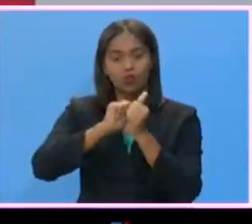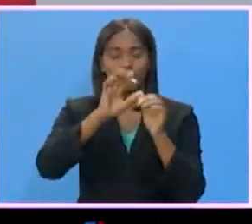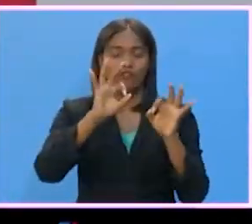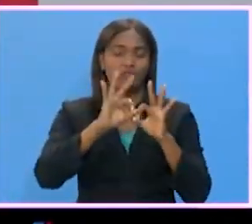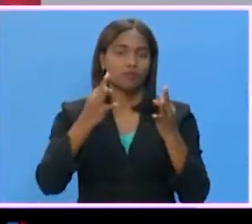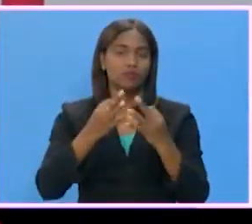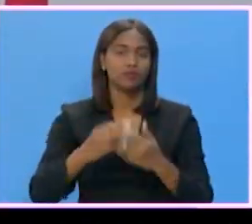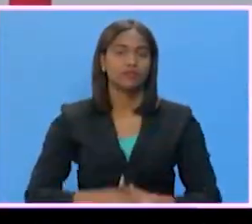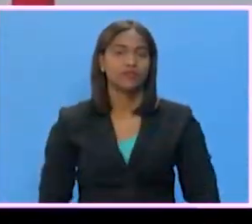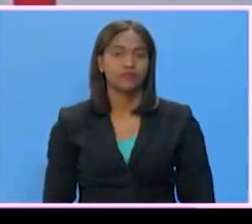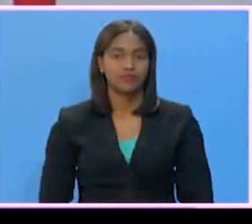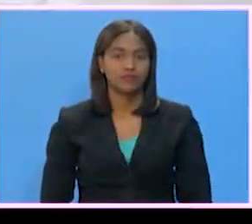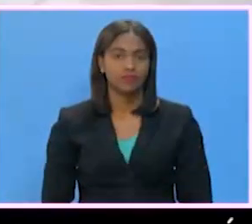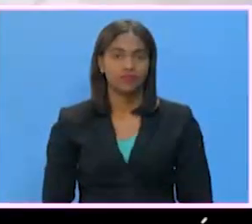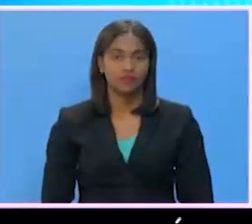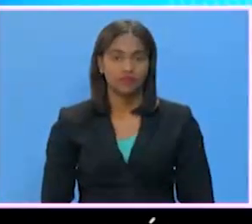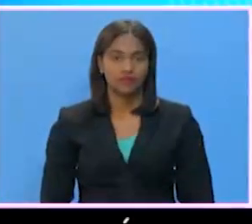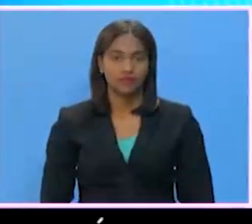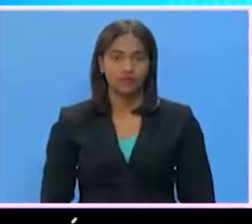familia.